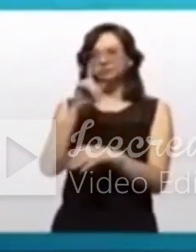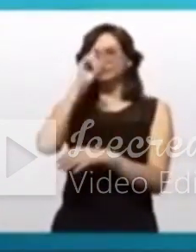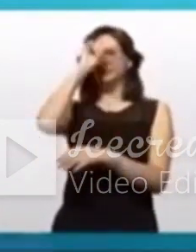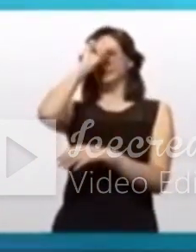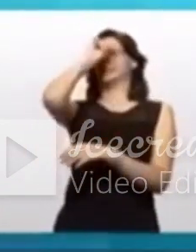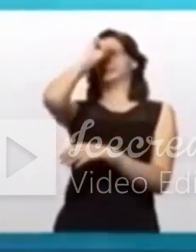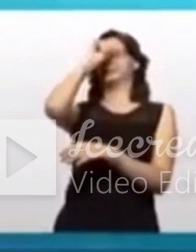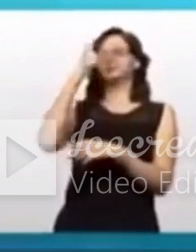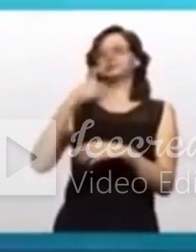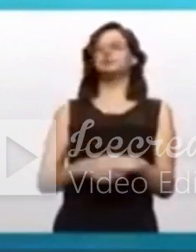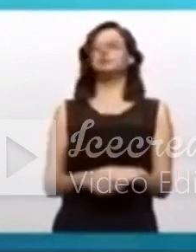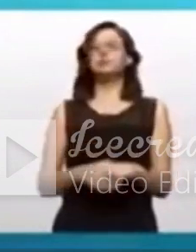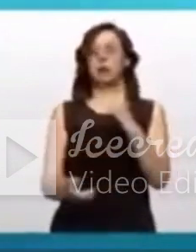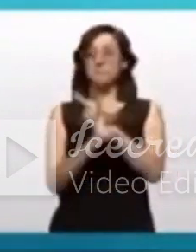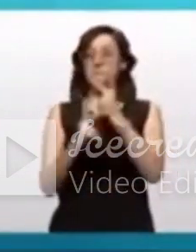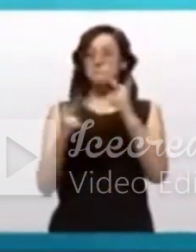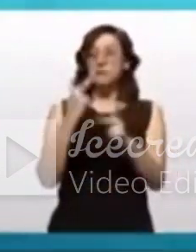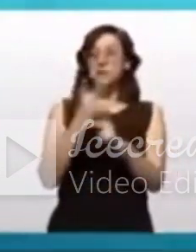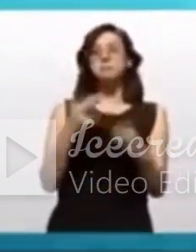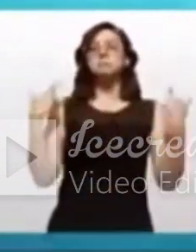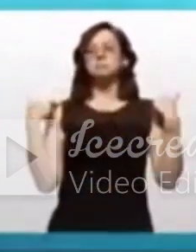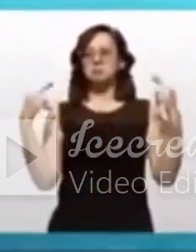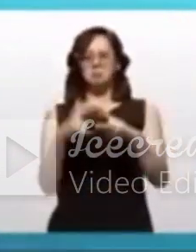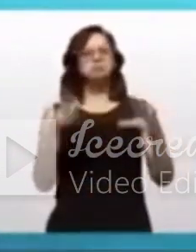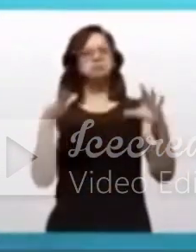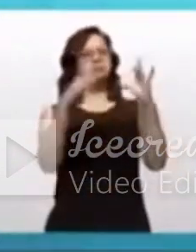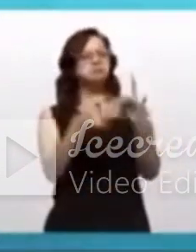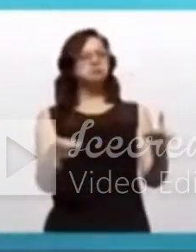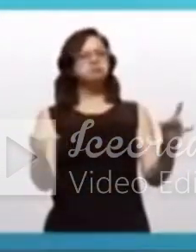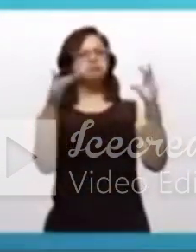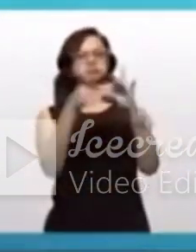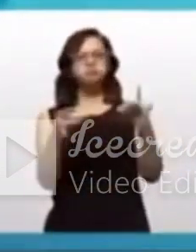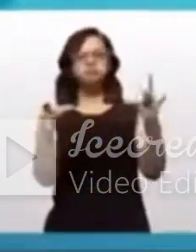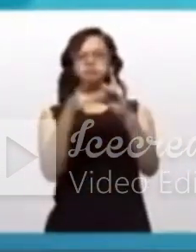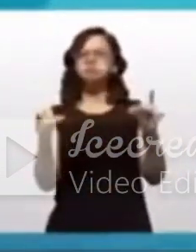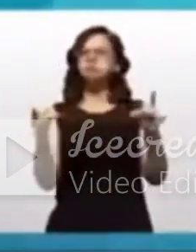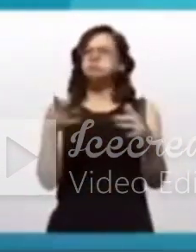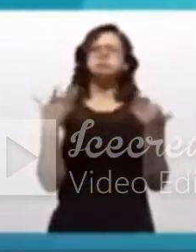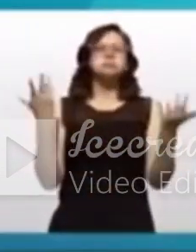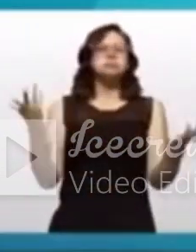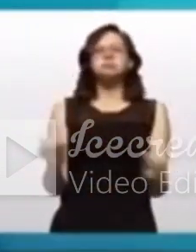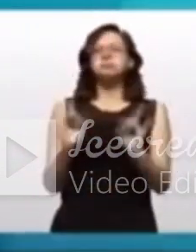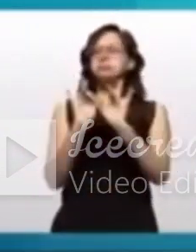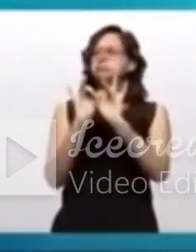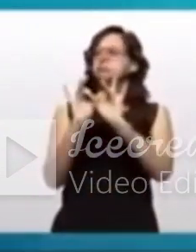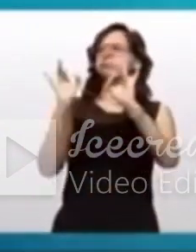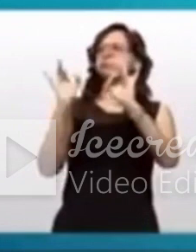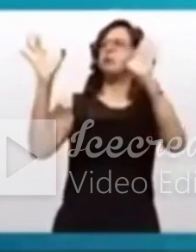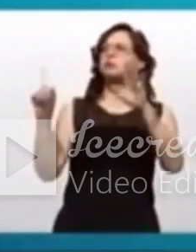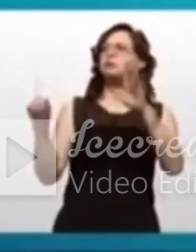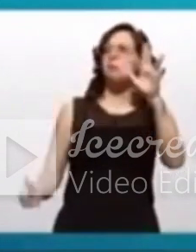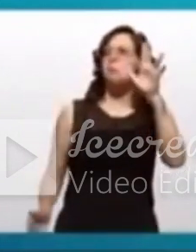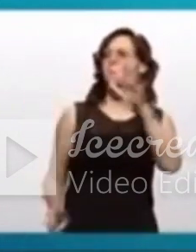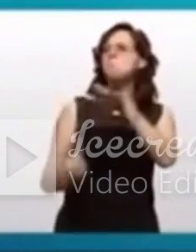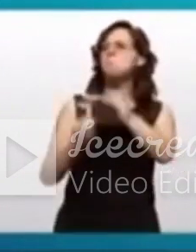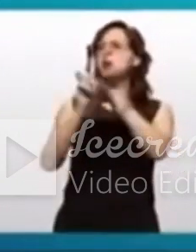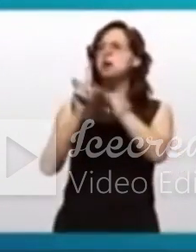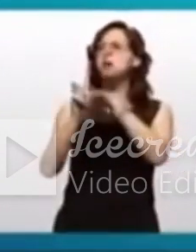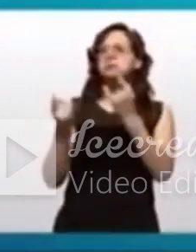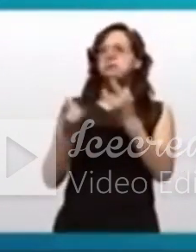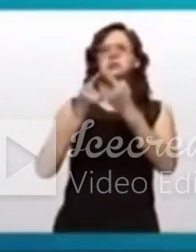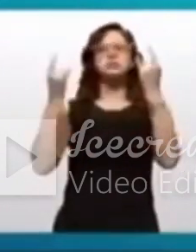Nuestros maestros de preparatoria nos llegaron a hablar de ti como si nos hablaran de una anomalía del curso natural del tiempo y de la tradición